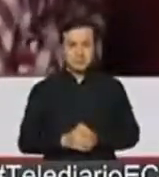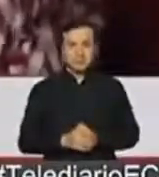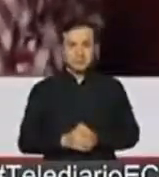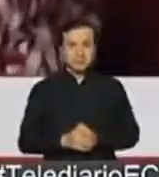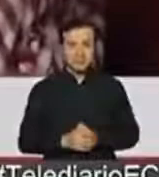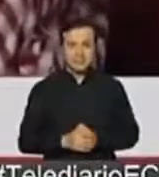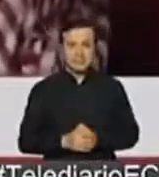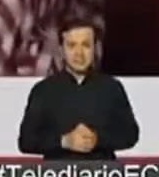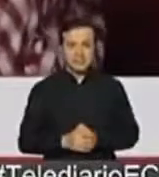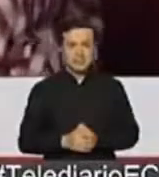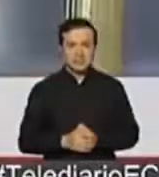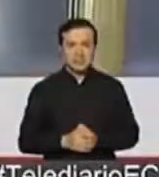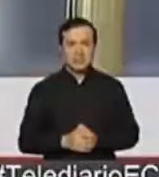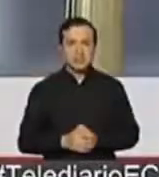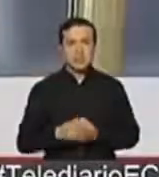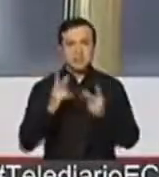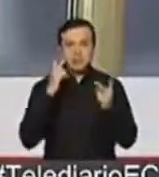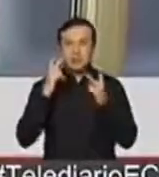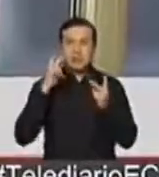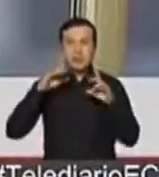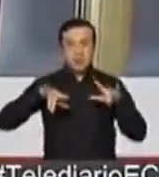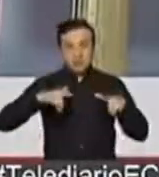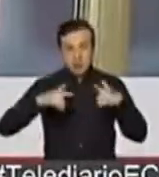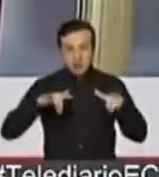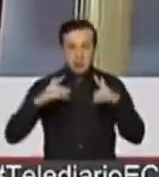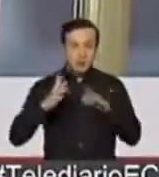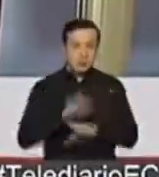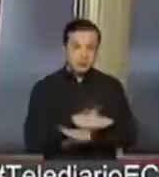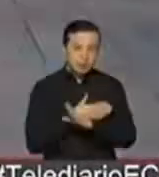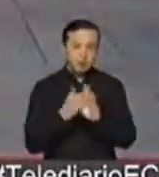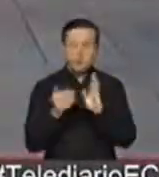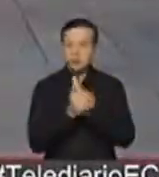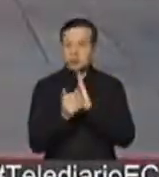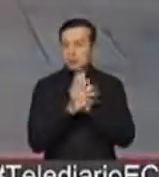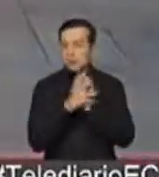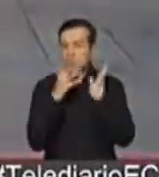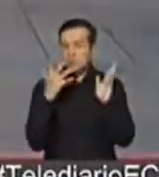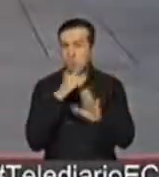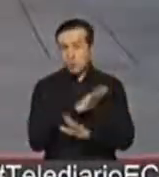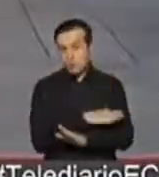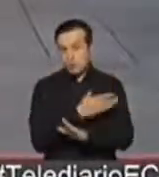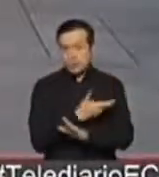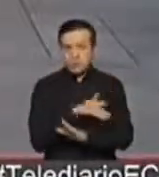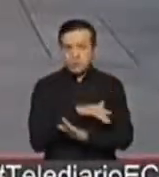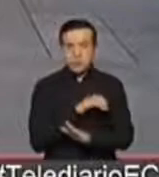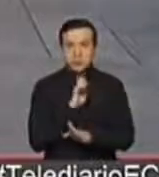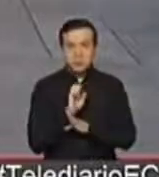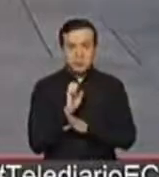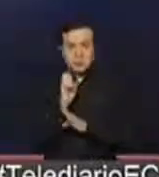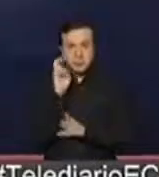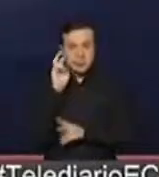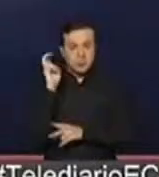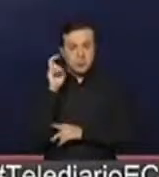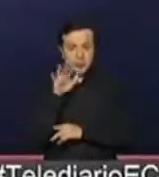Usted puede encontrar títeres, música, talentosos artistas, bandas de pueblo, un paseo